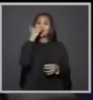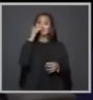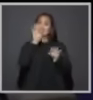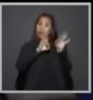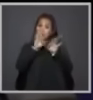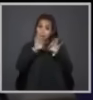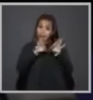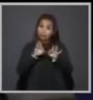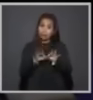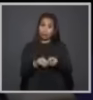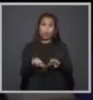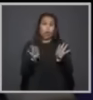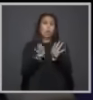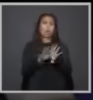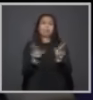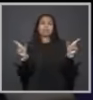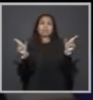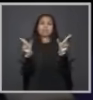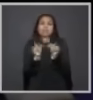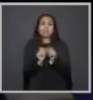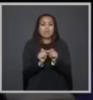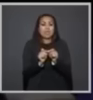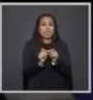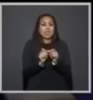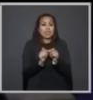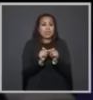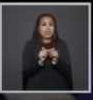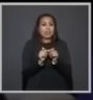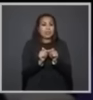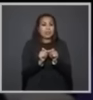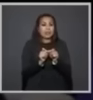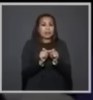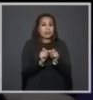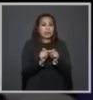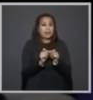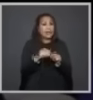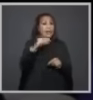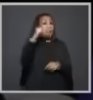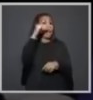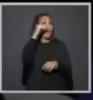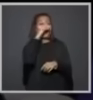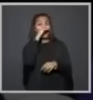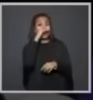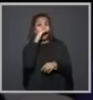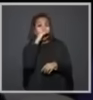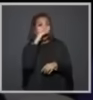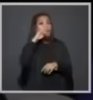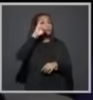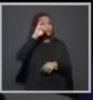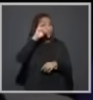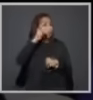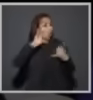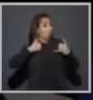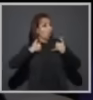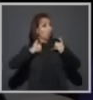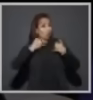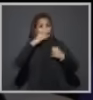Lo resumo en una frase: becarios sí, sicarios no.